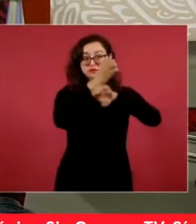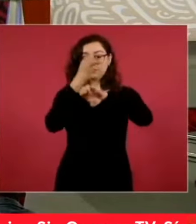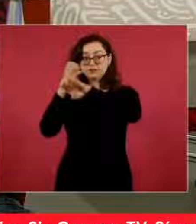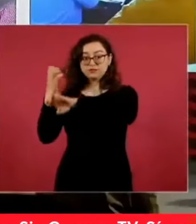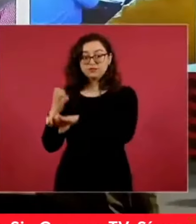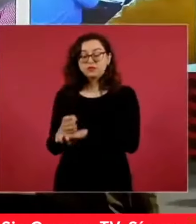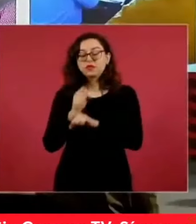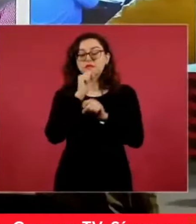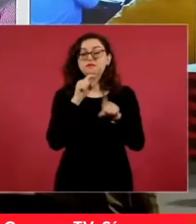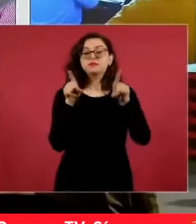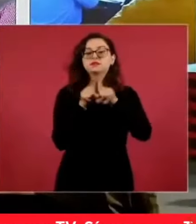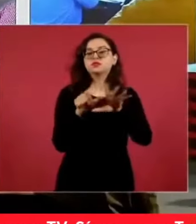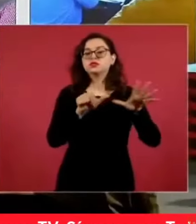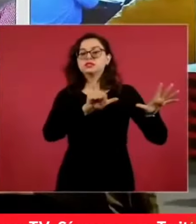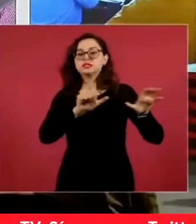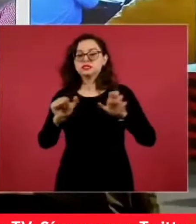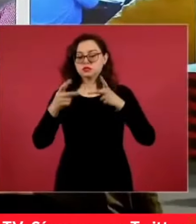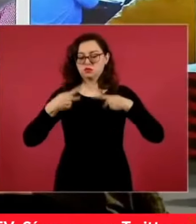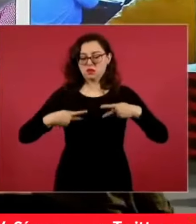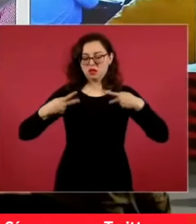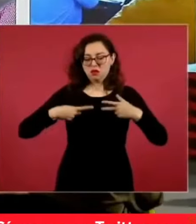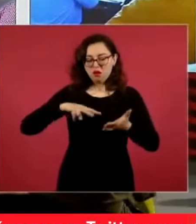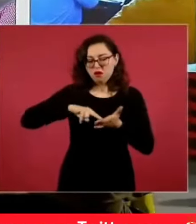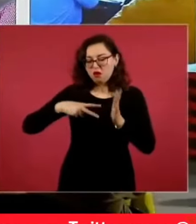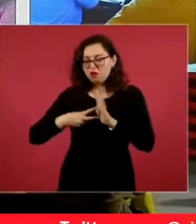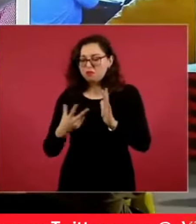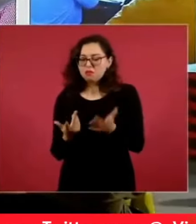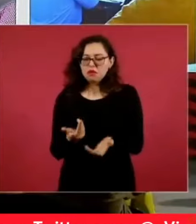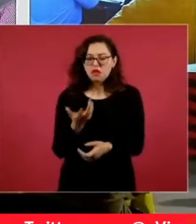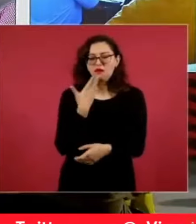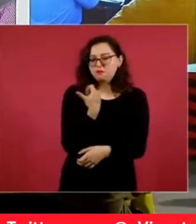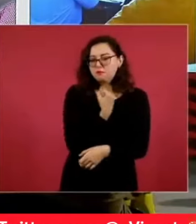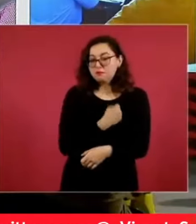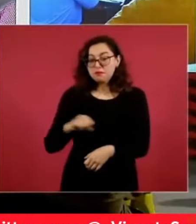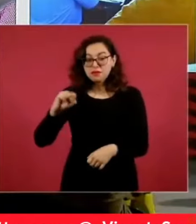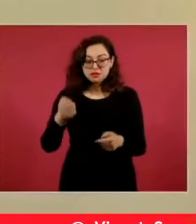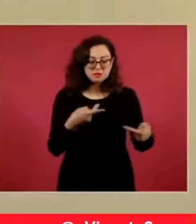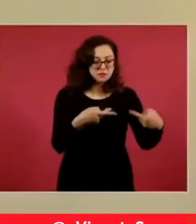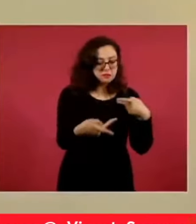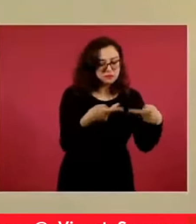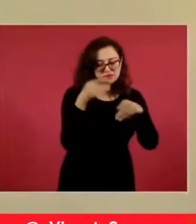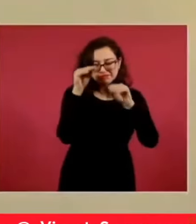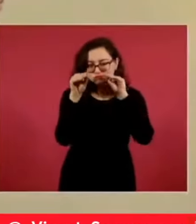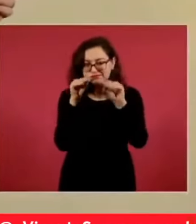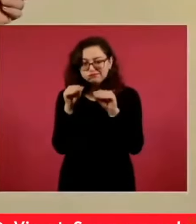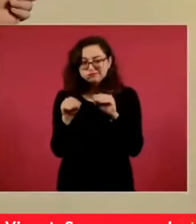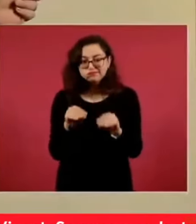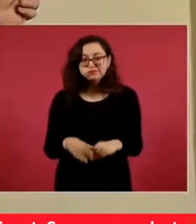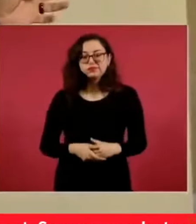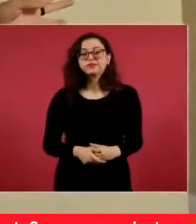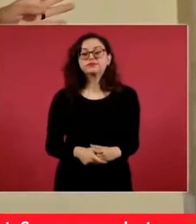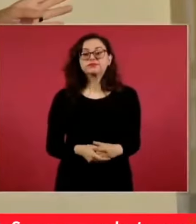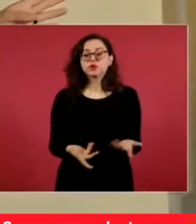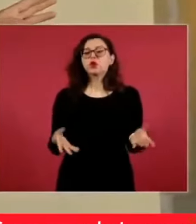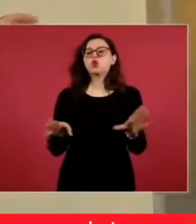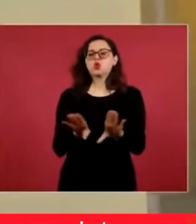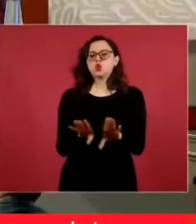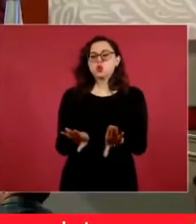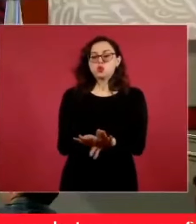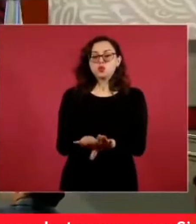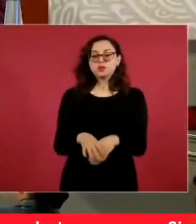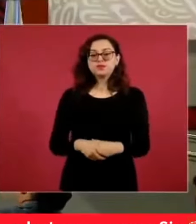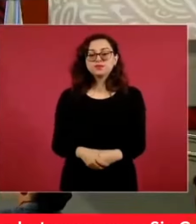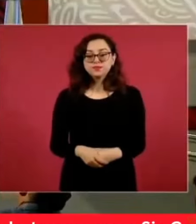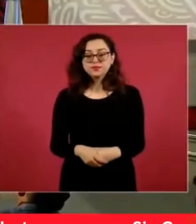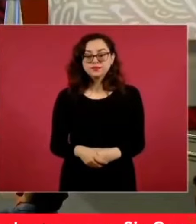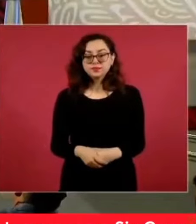600 técnicos en todos los procesos participativos para el desarrollo de estos programas su aplicación siguiente lámina